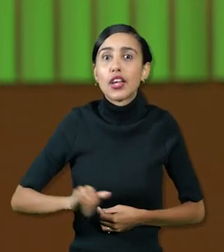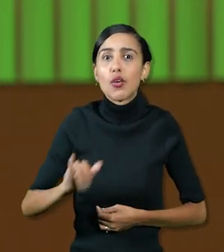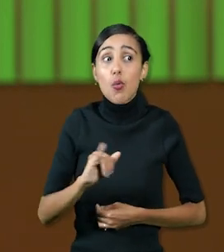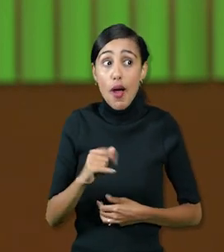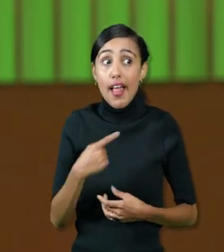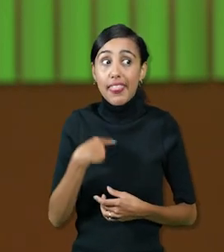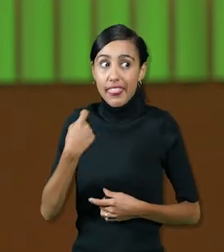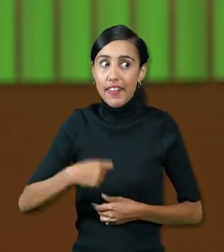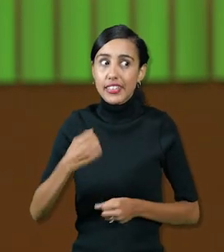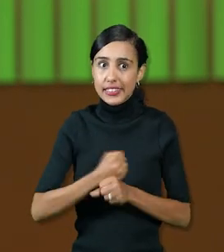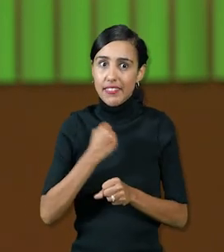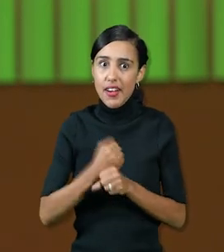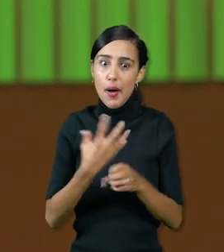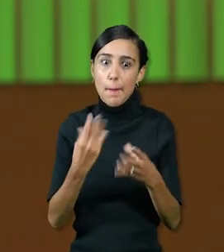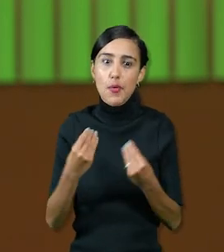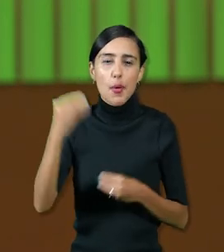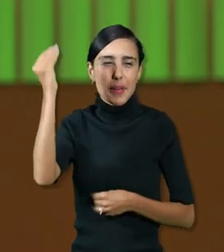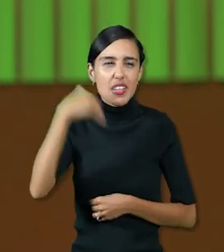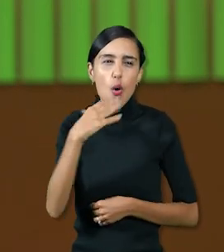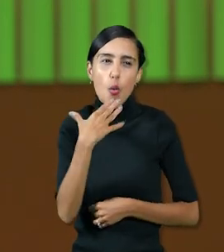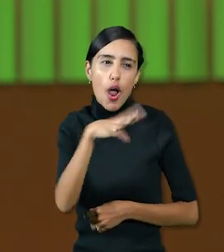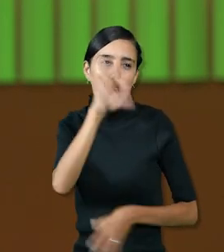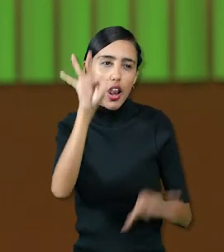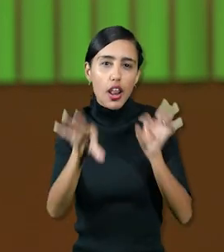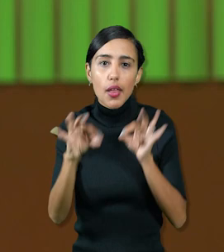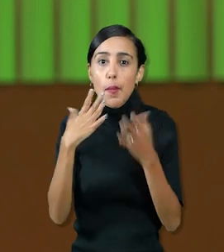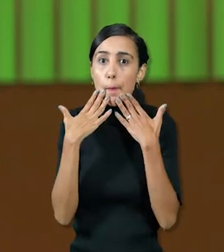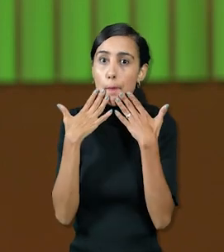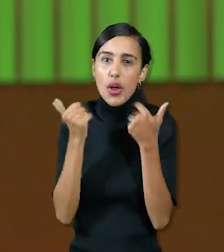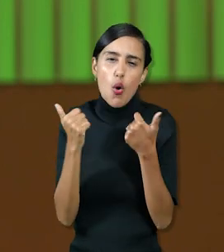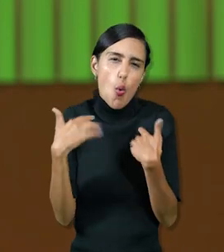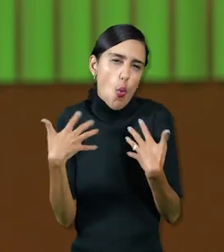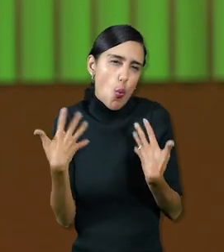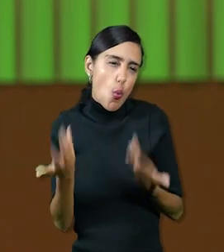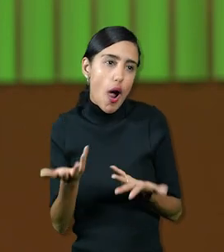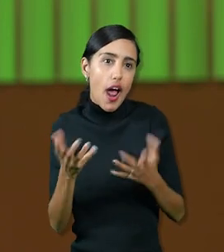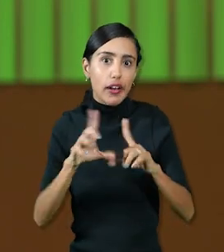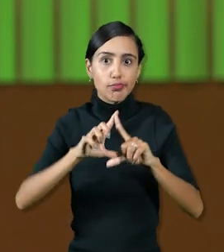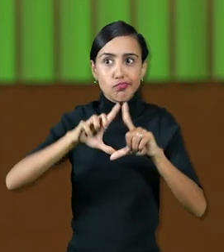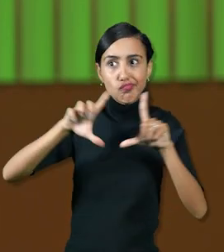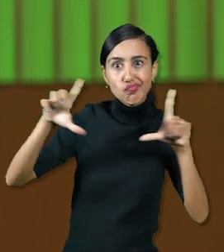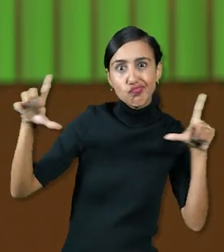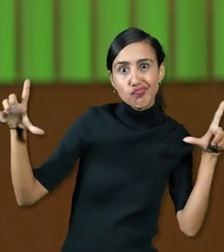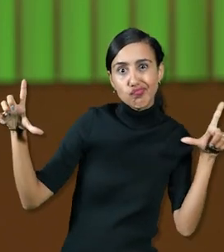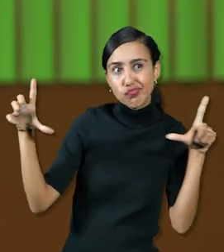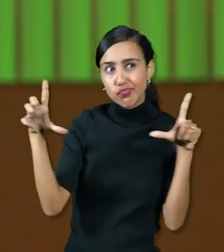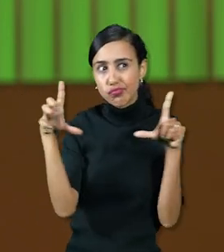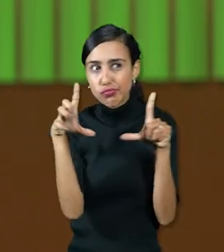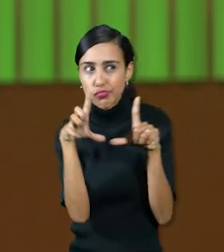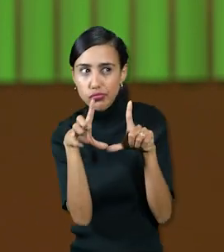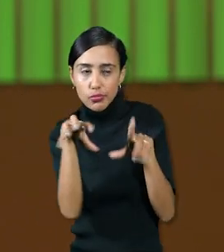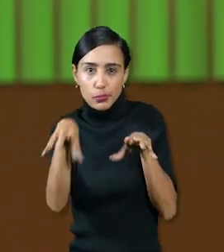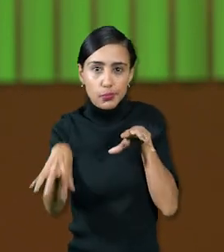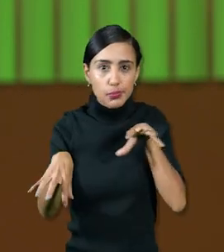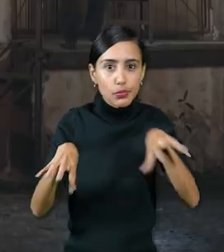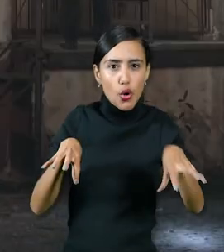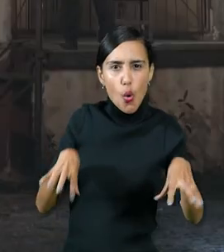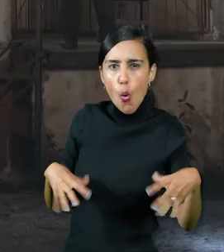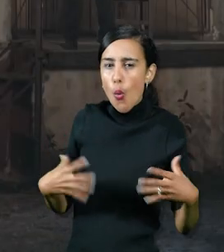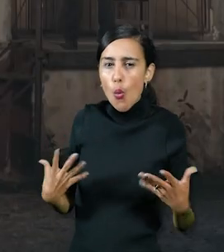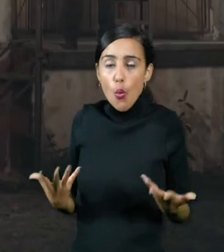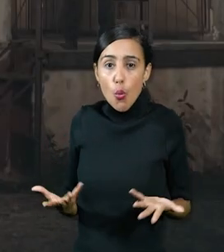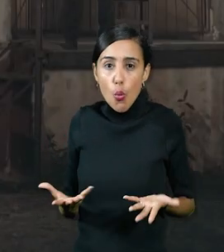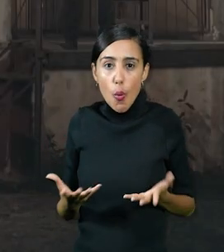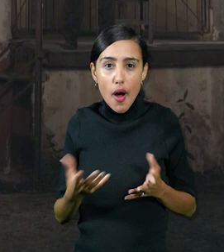oficio para tratar de elegir lo mejor posible en cuáles son los planos, los tamaños de los planos, las ubicaciones,